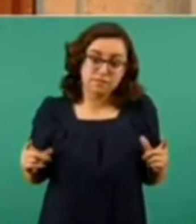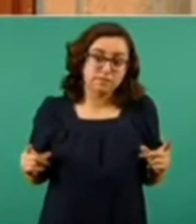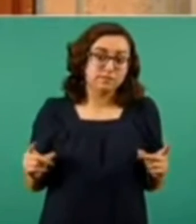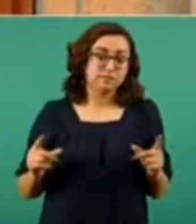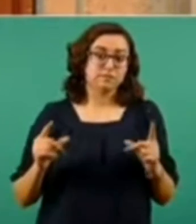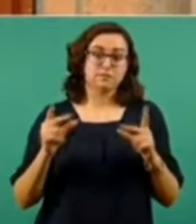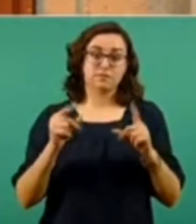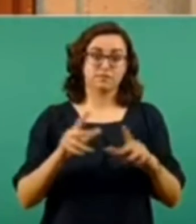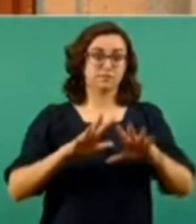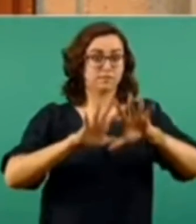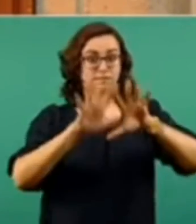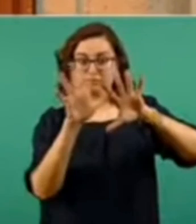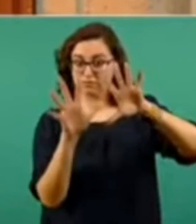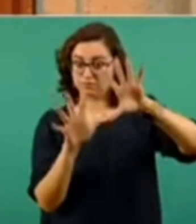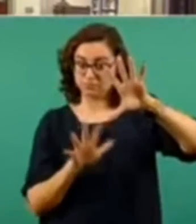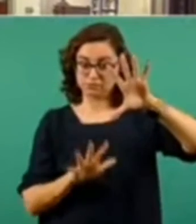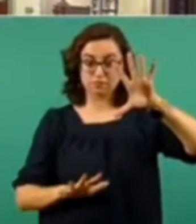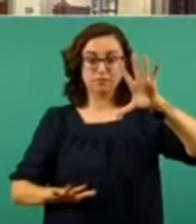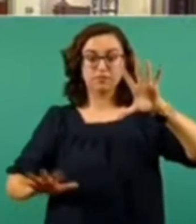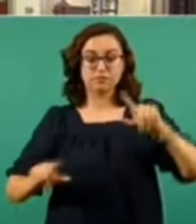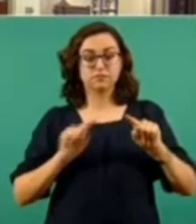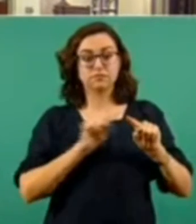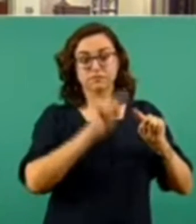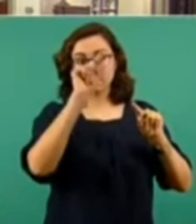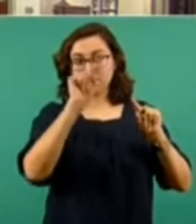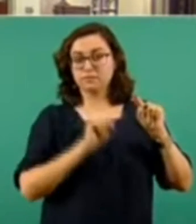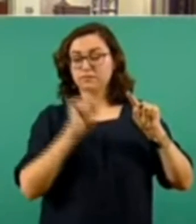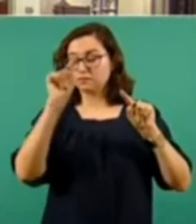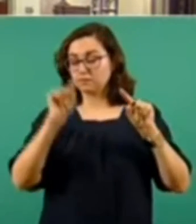muchos o gran mayoría de los puntos y las regiones en el país.